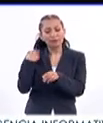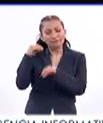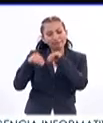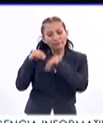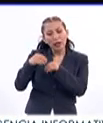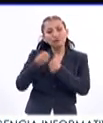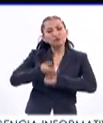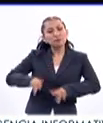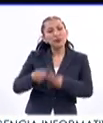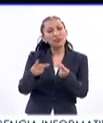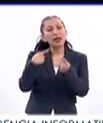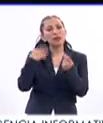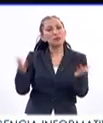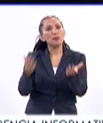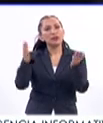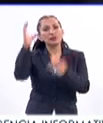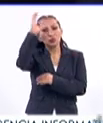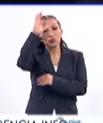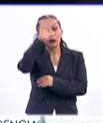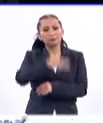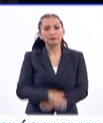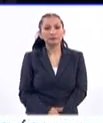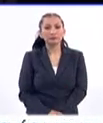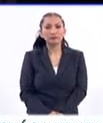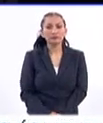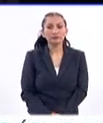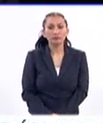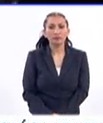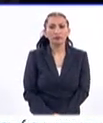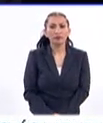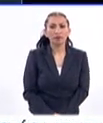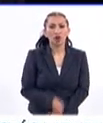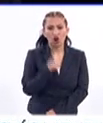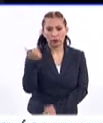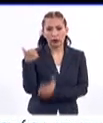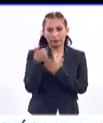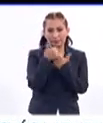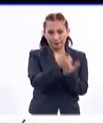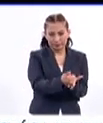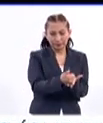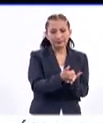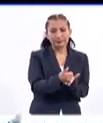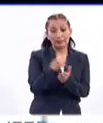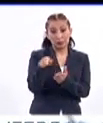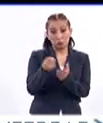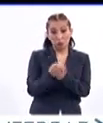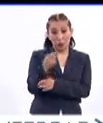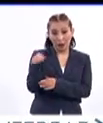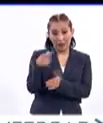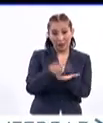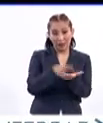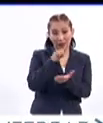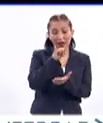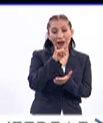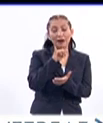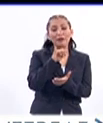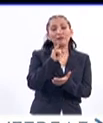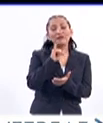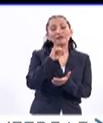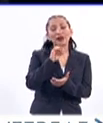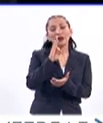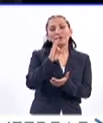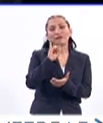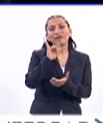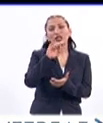programadores, distribuidores y promotores culturales. En otra colaboración, y es una novedad dentro del FICUNAM, es